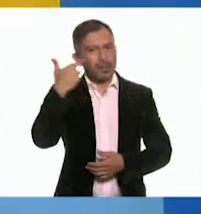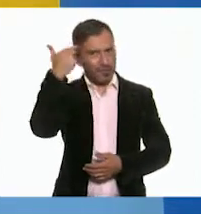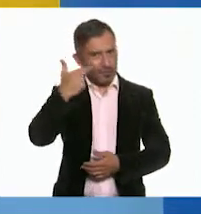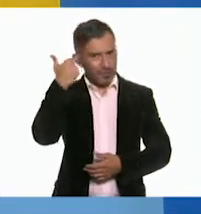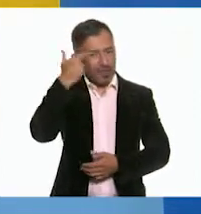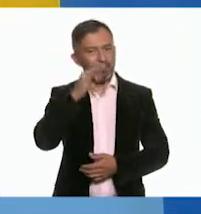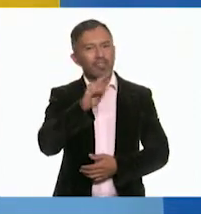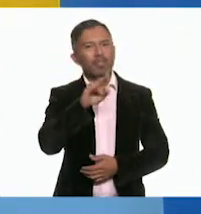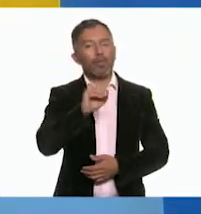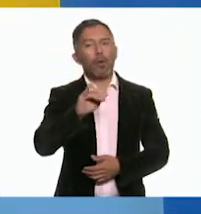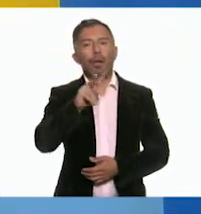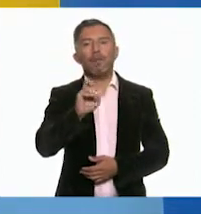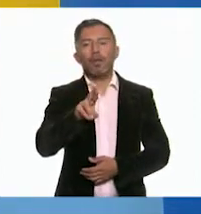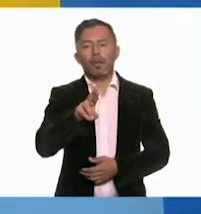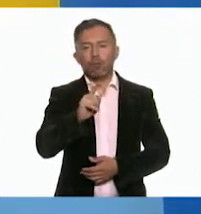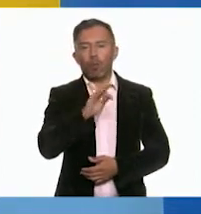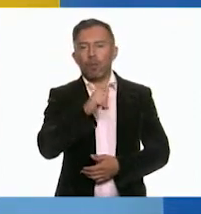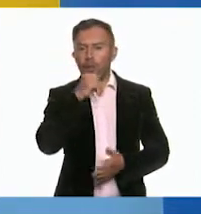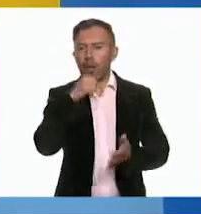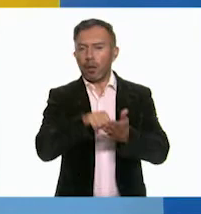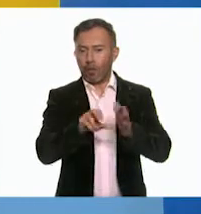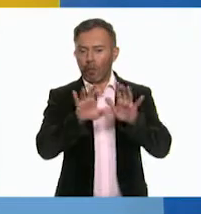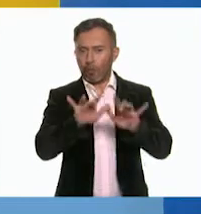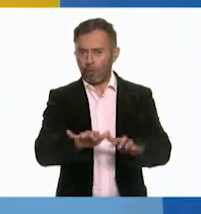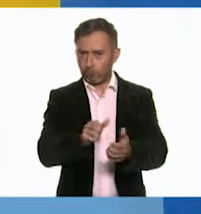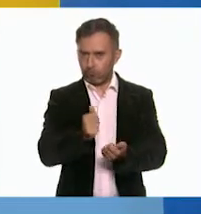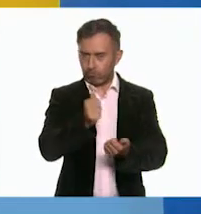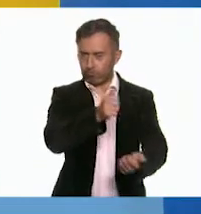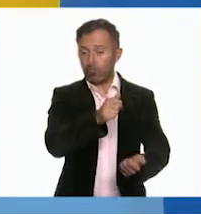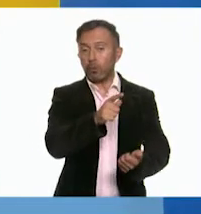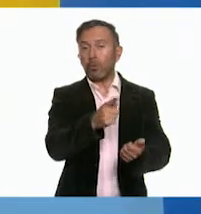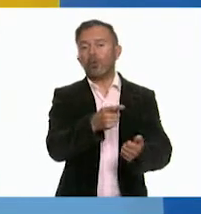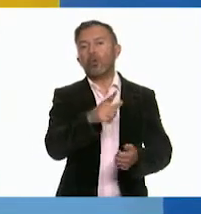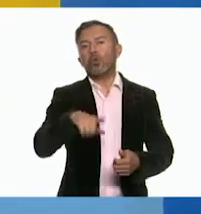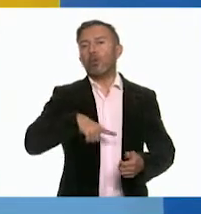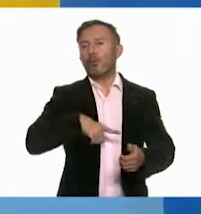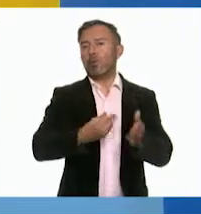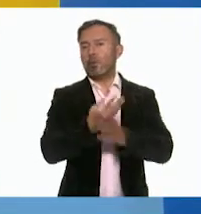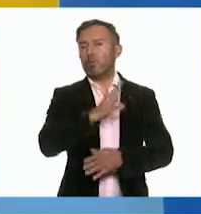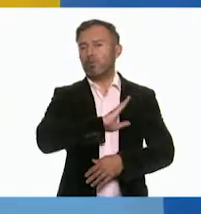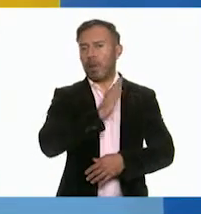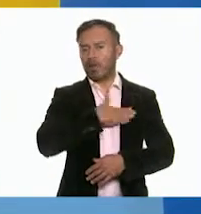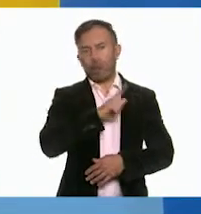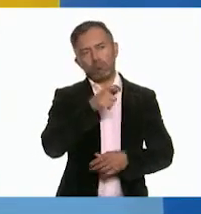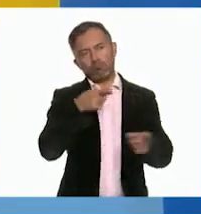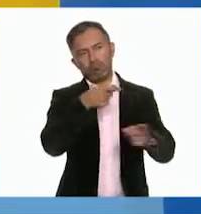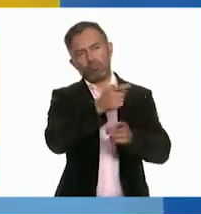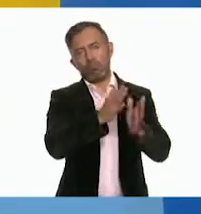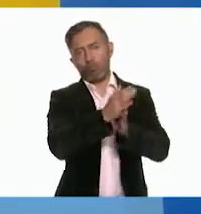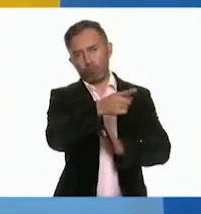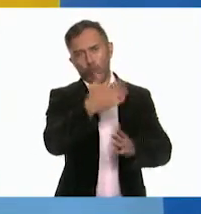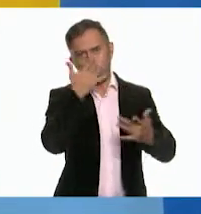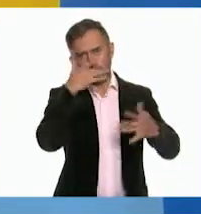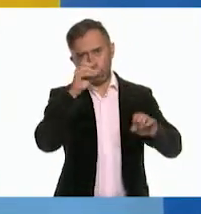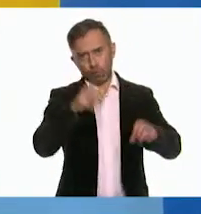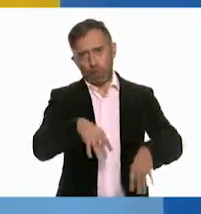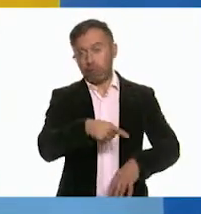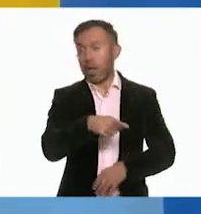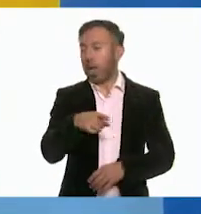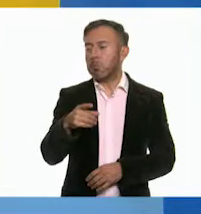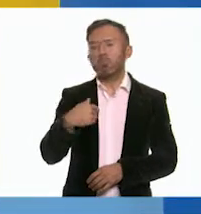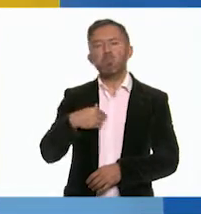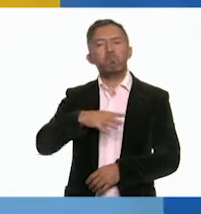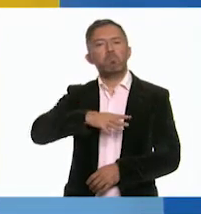En este documento, Miguel Hidalgo le decía al gobernante novohispano que se rindiera. Venegas se negó a entregar